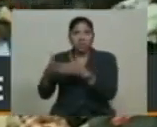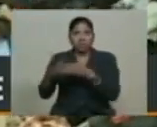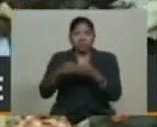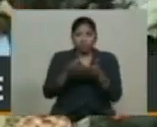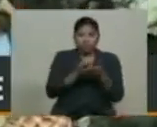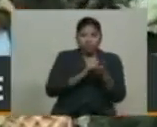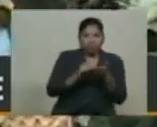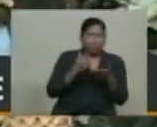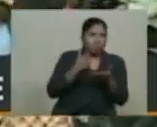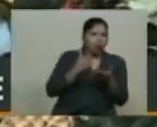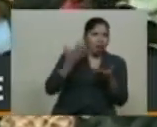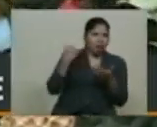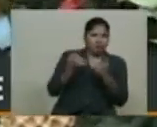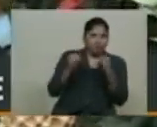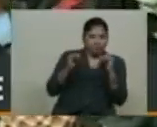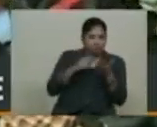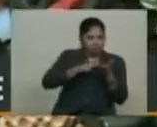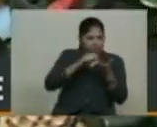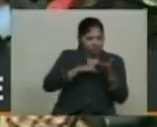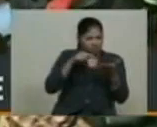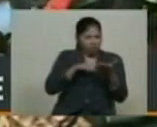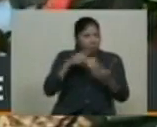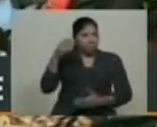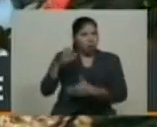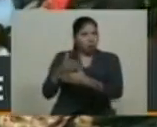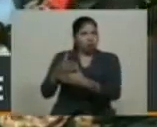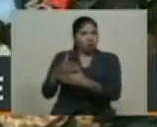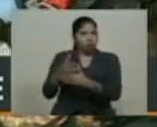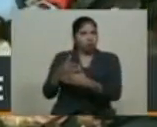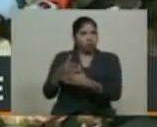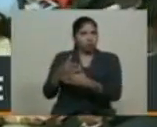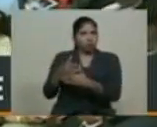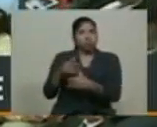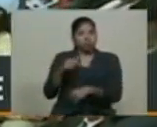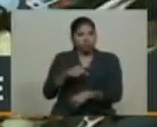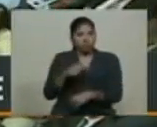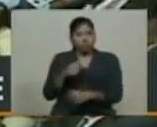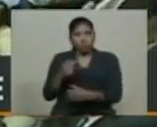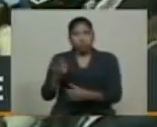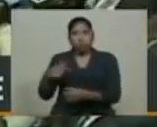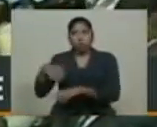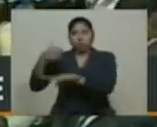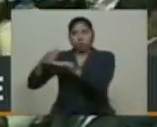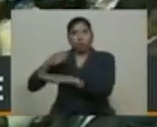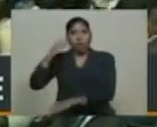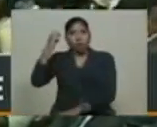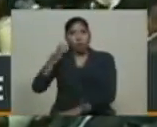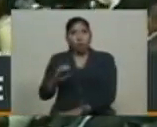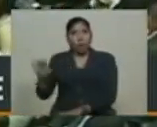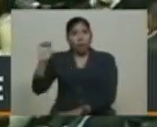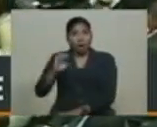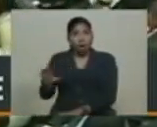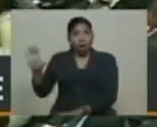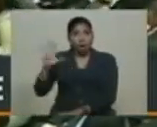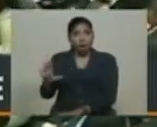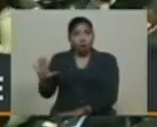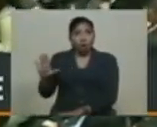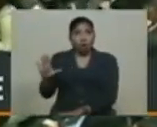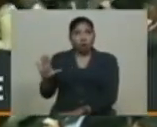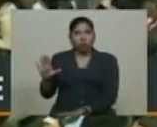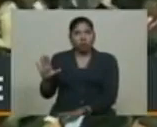Independencia, el imperio estadounidense y el subimperio europeo lo denominan